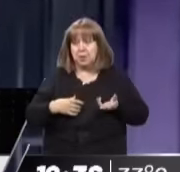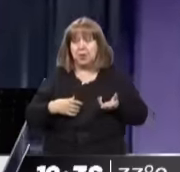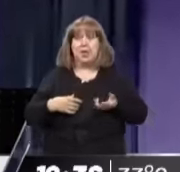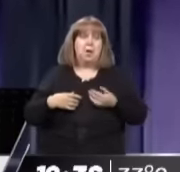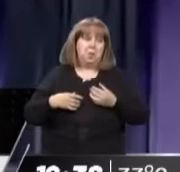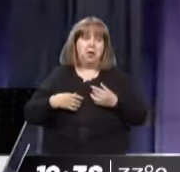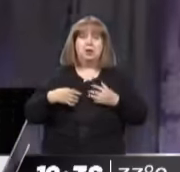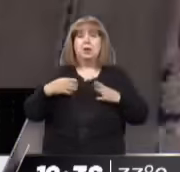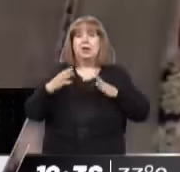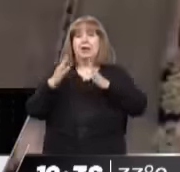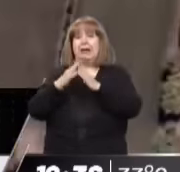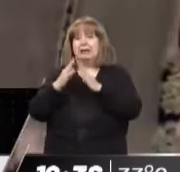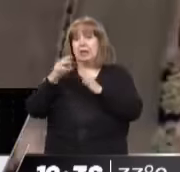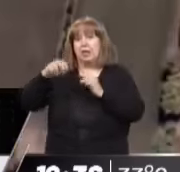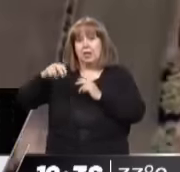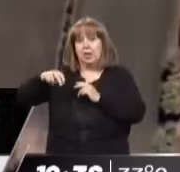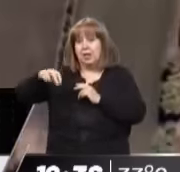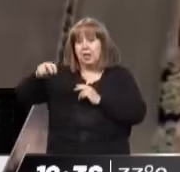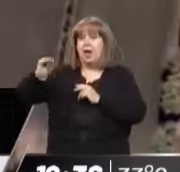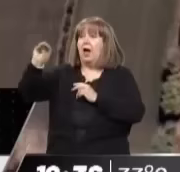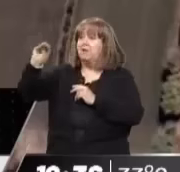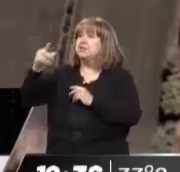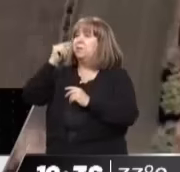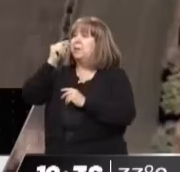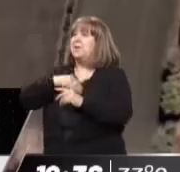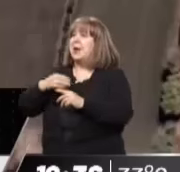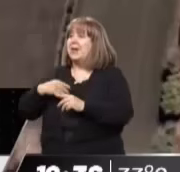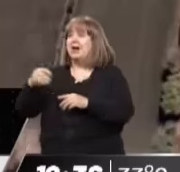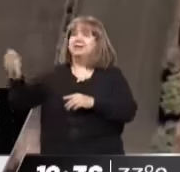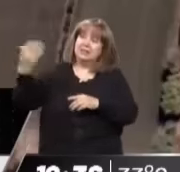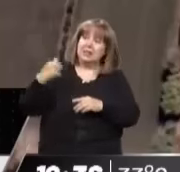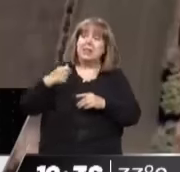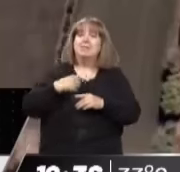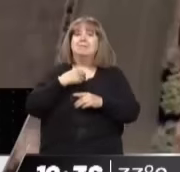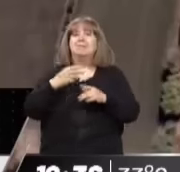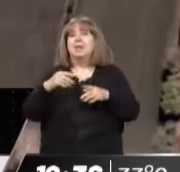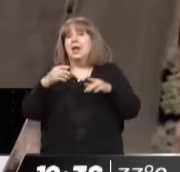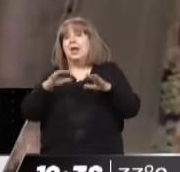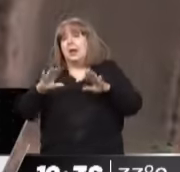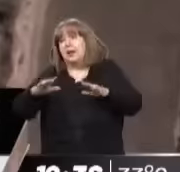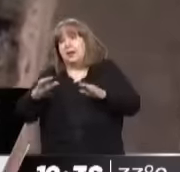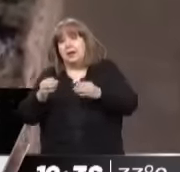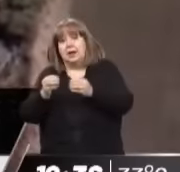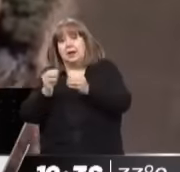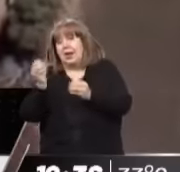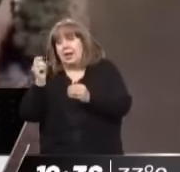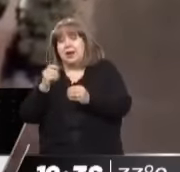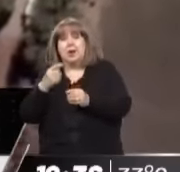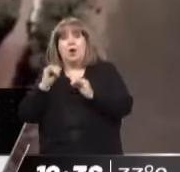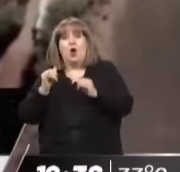unos 50 metros del cementerio, le dicen a los padres lo ocurrido, y los papás toman la decisión de llamar al